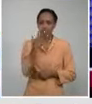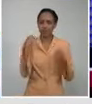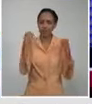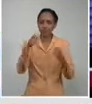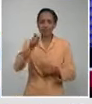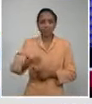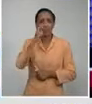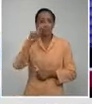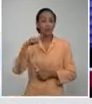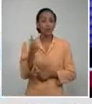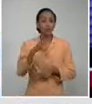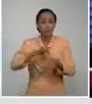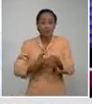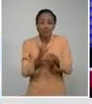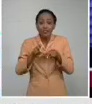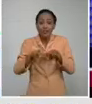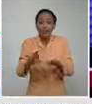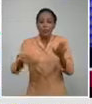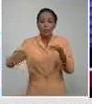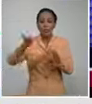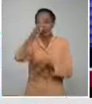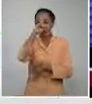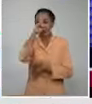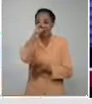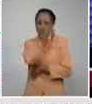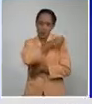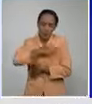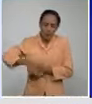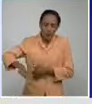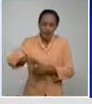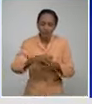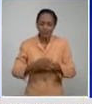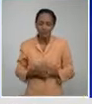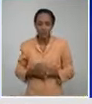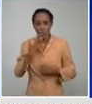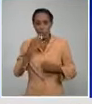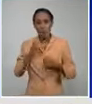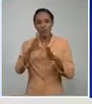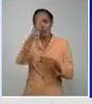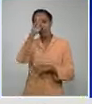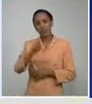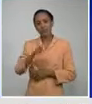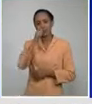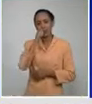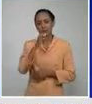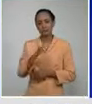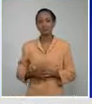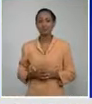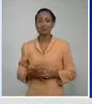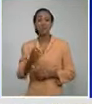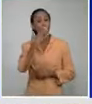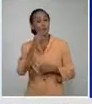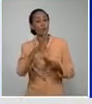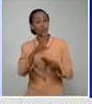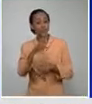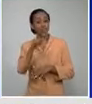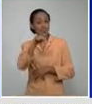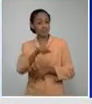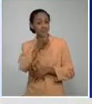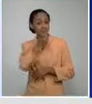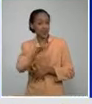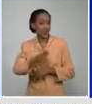de epidemiología del Ministerio de Salud Pública. Muy buenos días, doctor. Buen día, Gisela. Ayer lo vimos en las redes sociales.